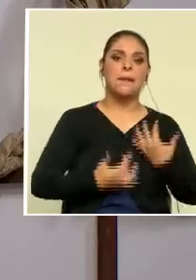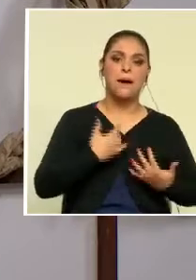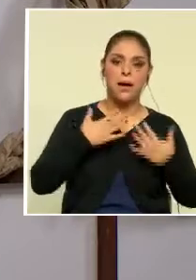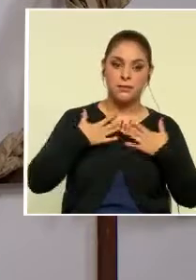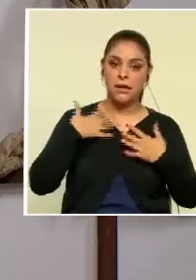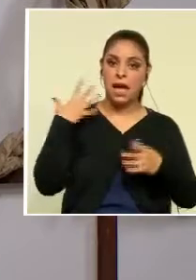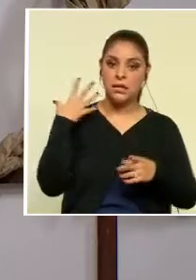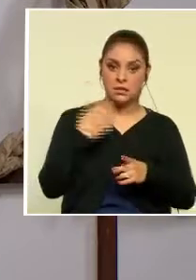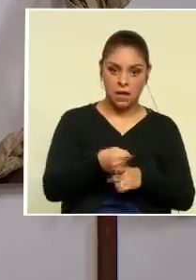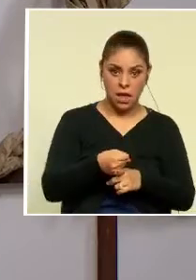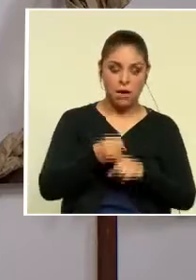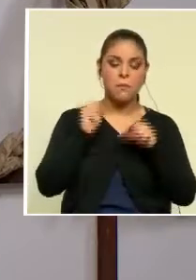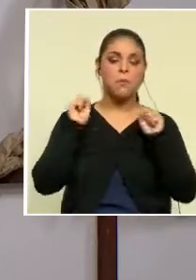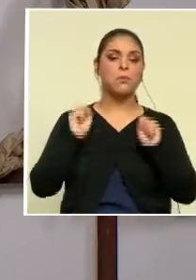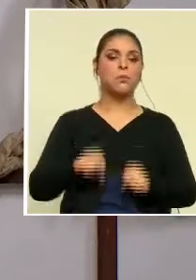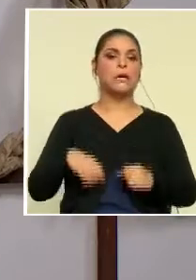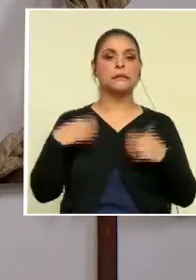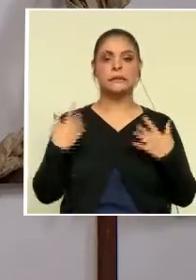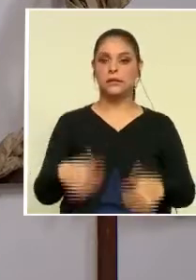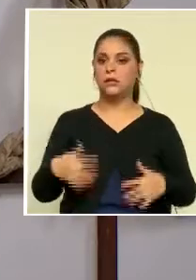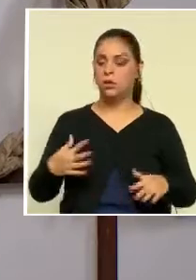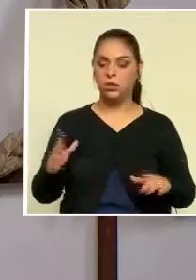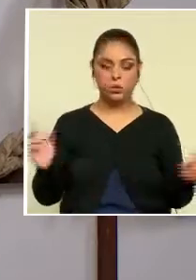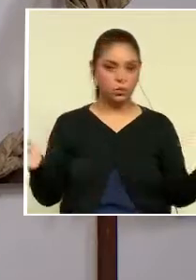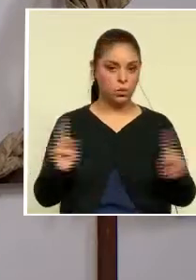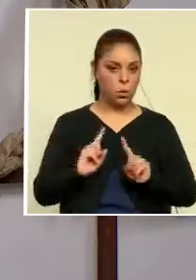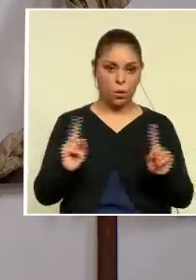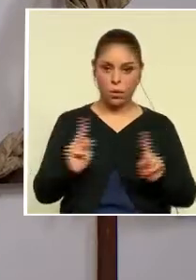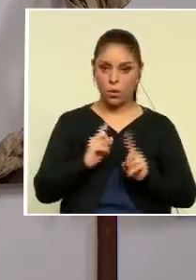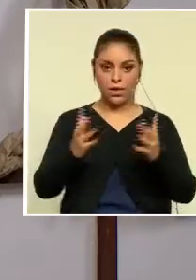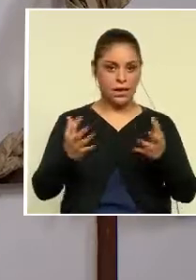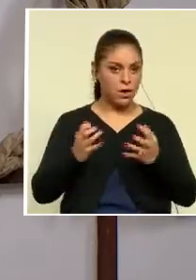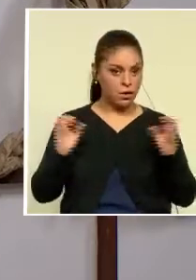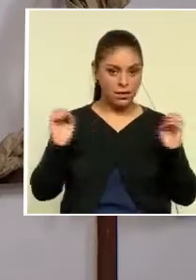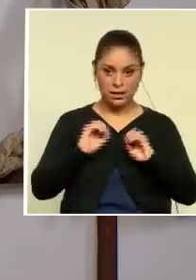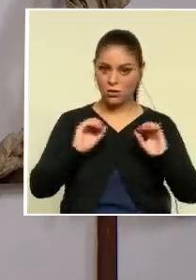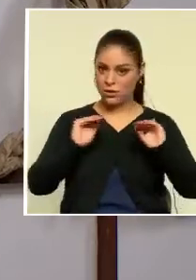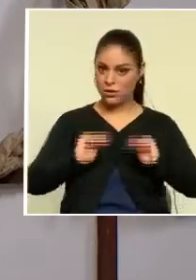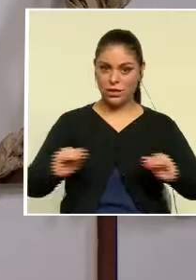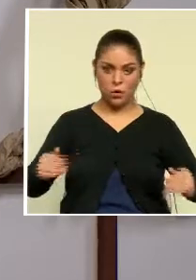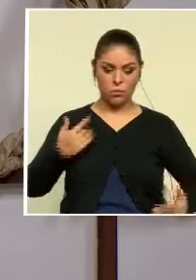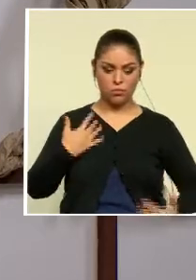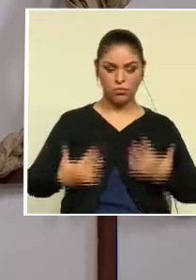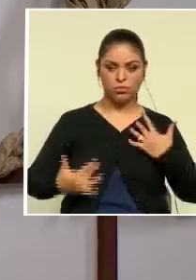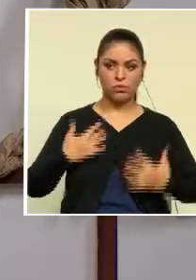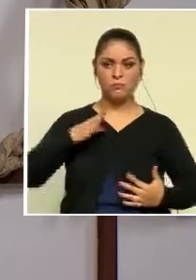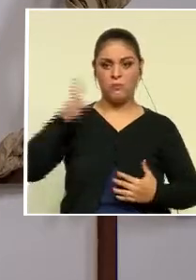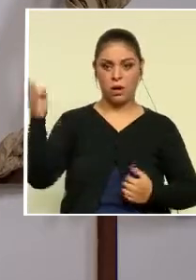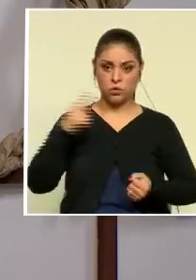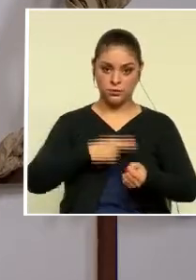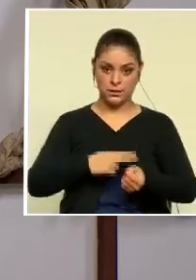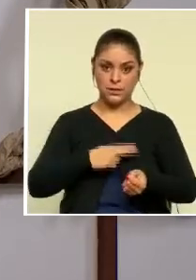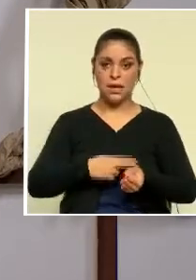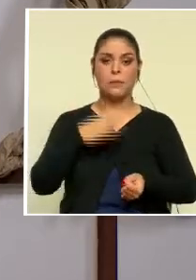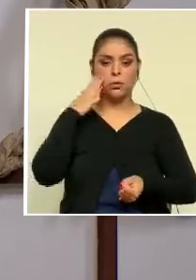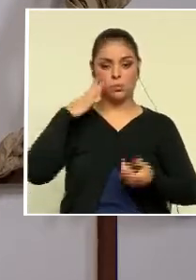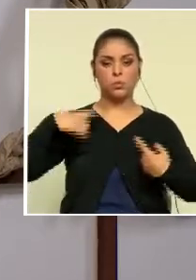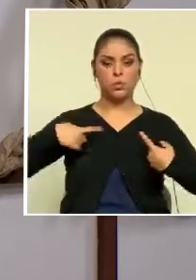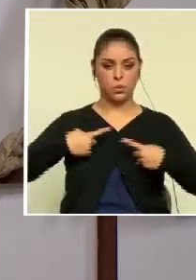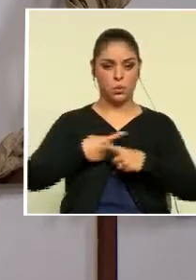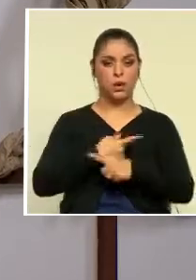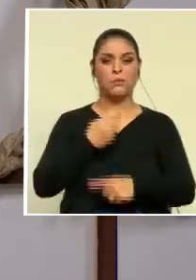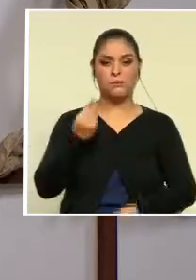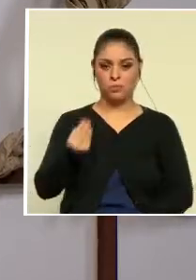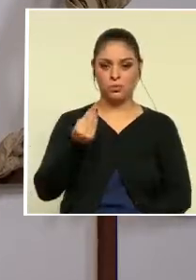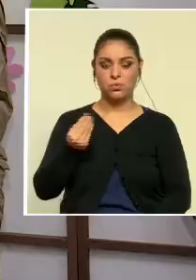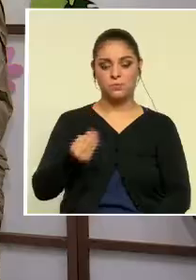accidente y nadie quiere que ningún niño ninguna niña se queme y tenga que ir al hospital porque es muy doloroso wta